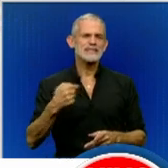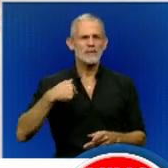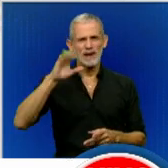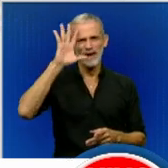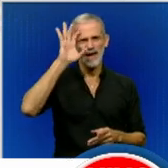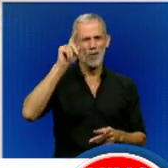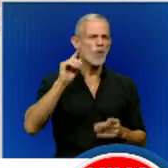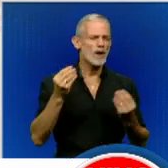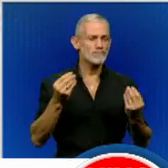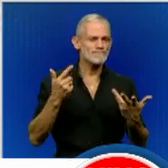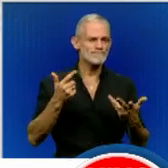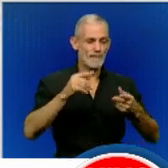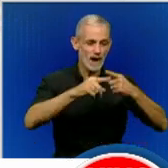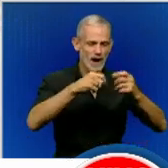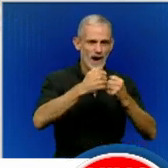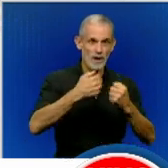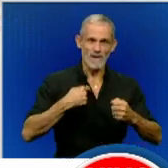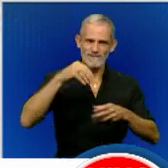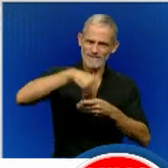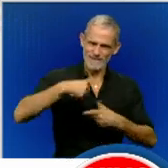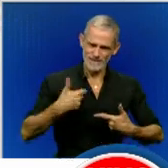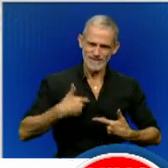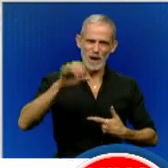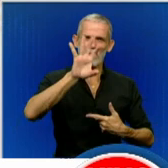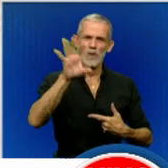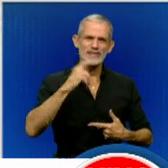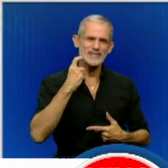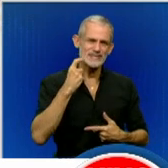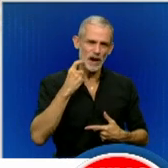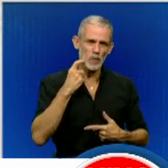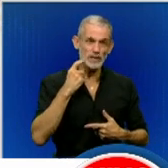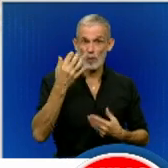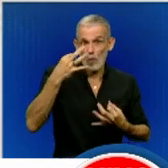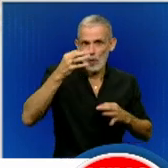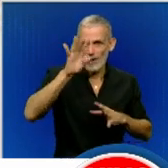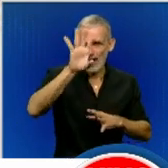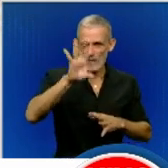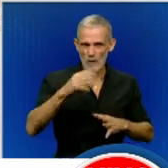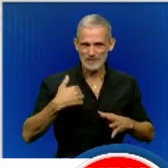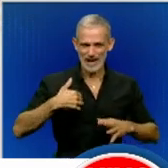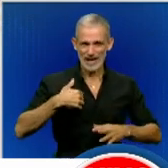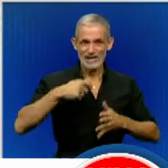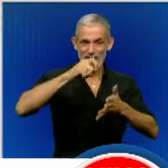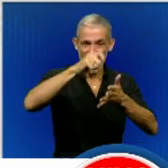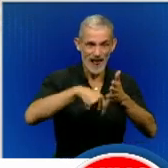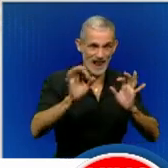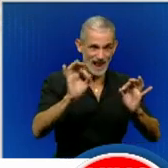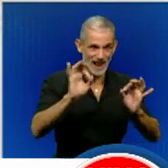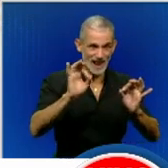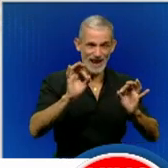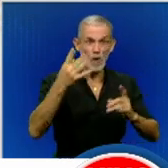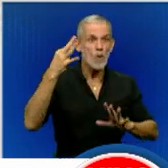fiscal porque al pertenecer a la provincia de san luís que fue la única provincia argentina que nos firmó ese pacto fiscal